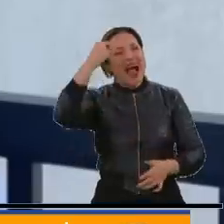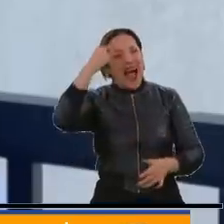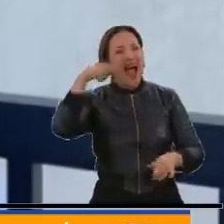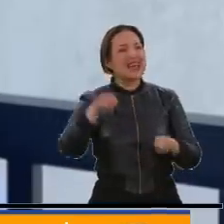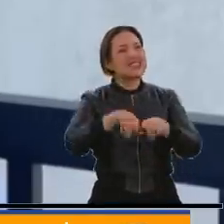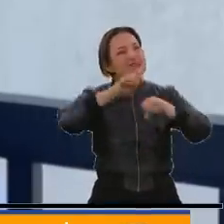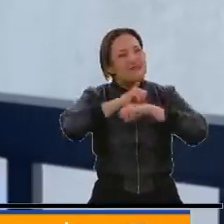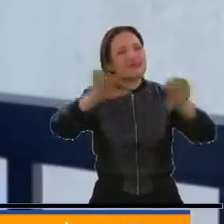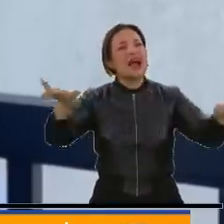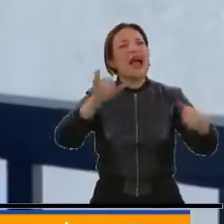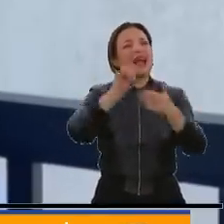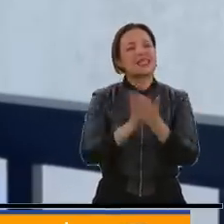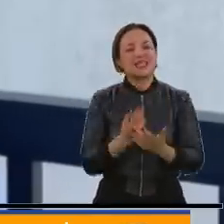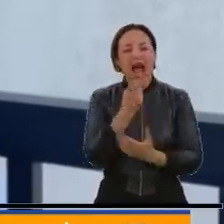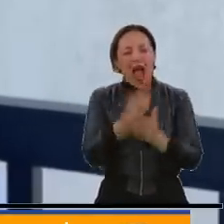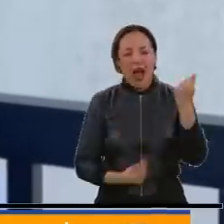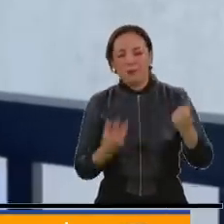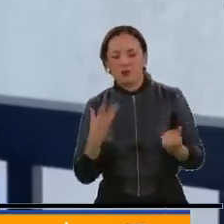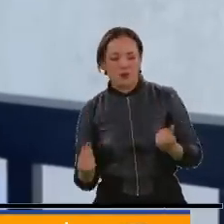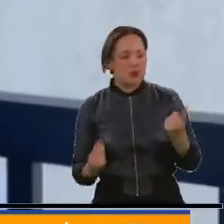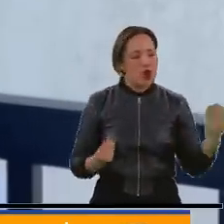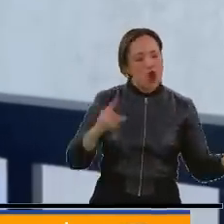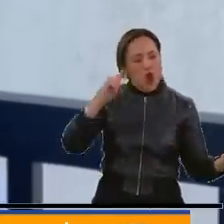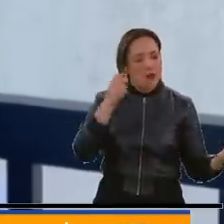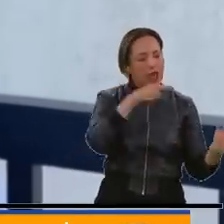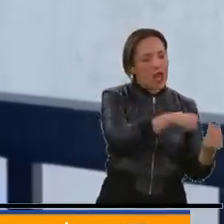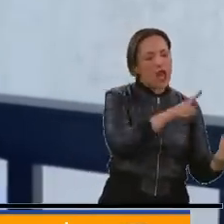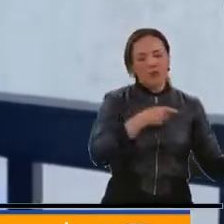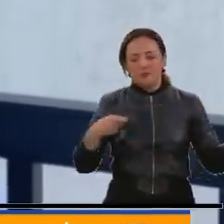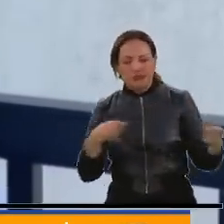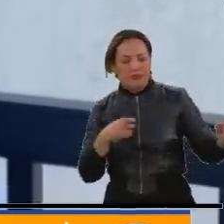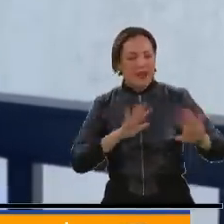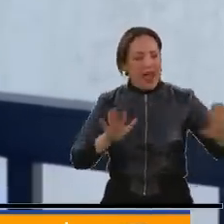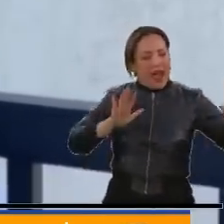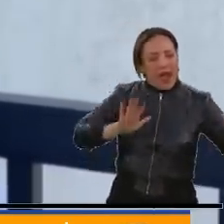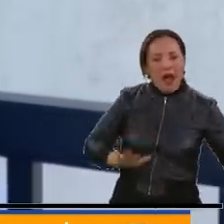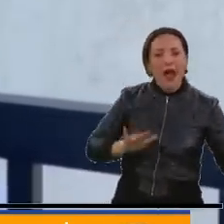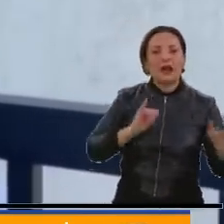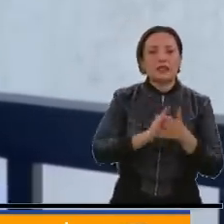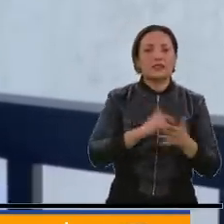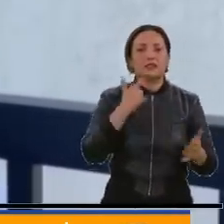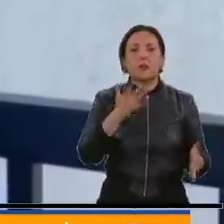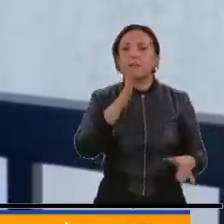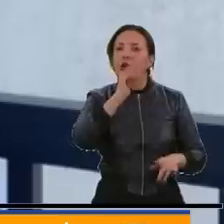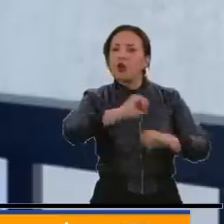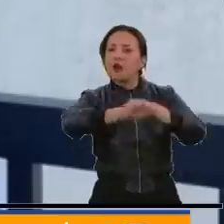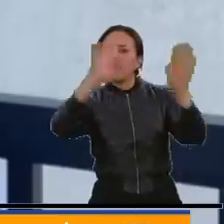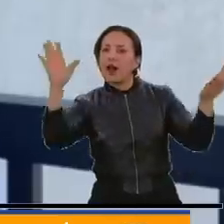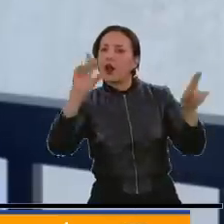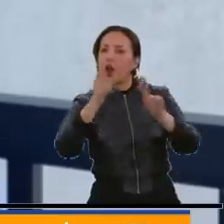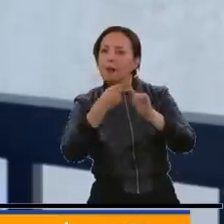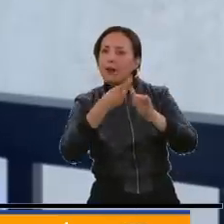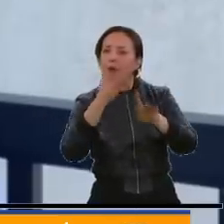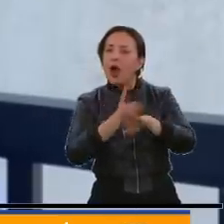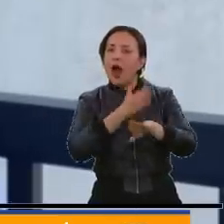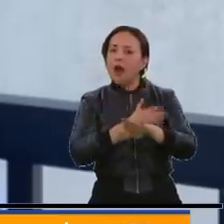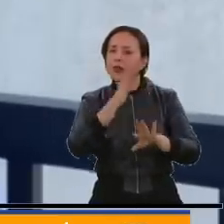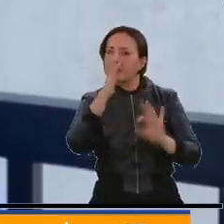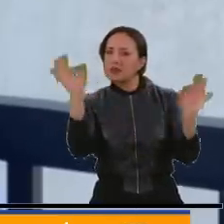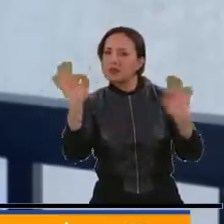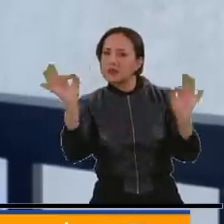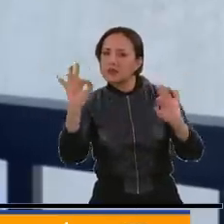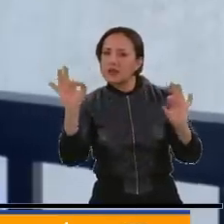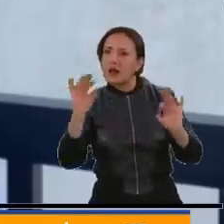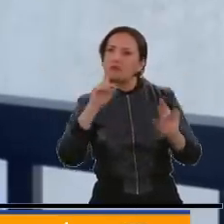declarar el cese bilateral de hostilidades de parte del gobierno sin informarle y aclararle que no había tenido una idea y